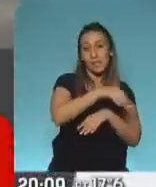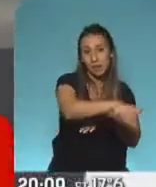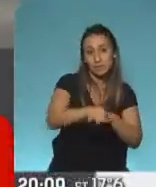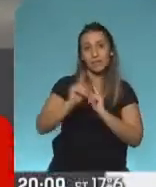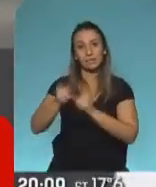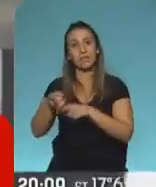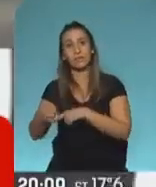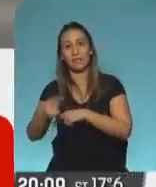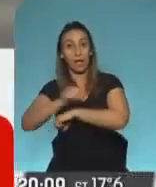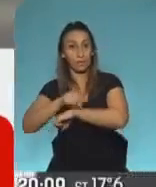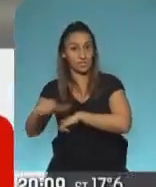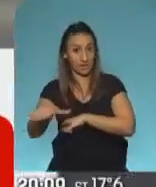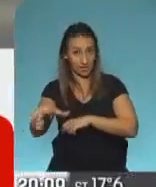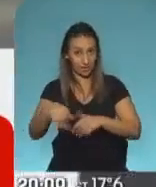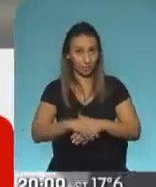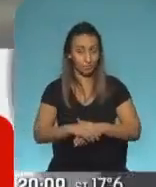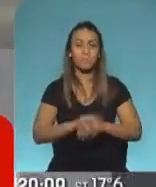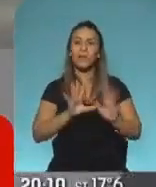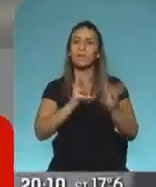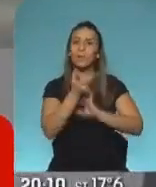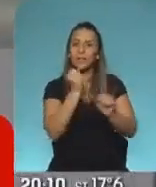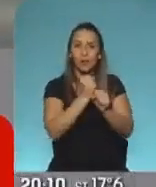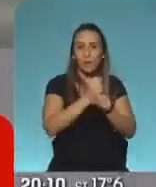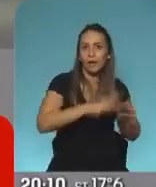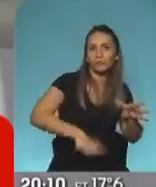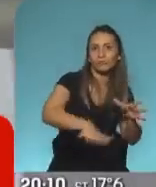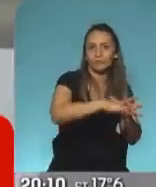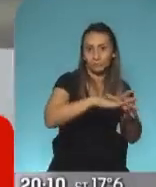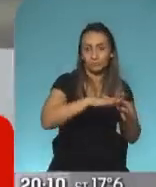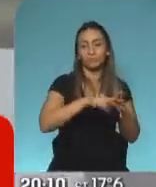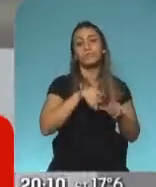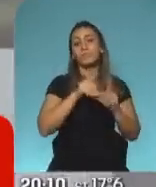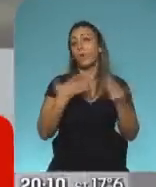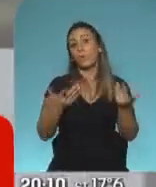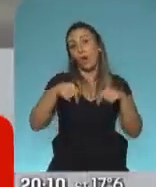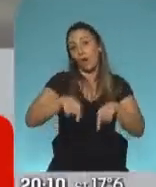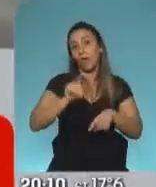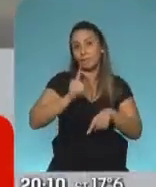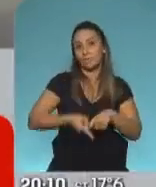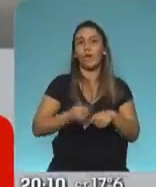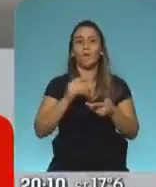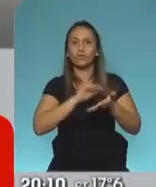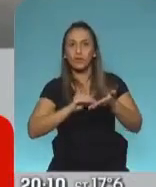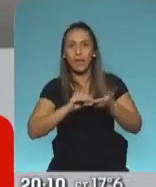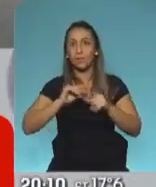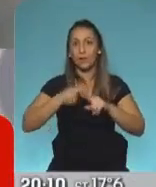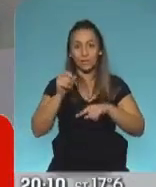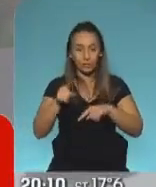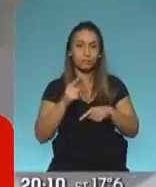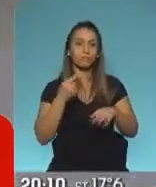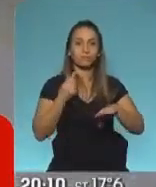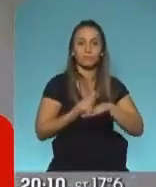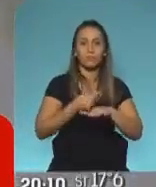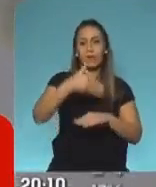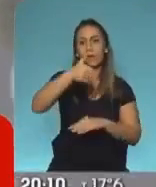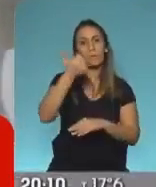sucede respecto al trabajo adentro en el barrio. Y claro, hoy también hubo recorrida de funcionarios. Temprano estuvo Mayra Mendoza,